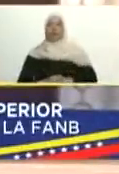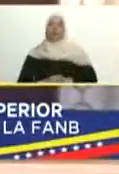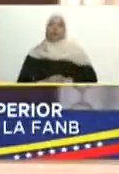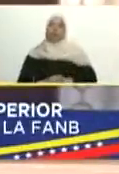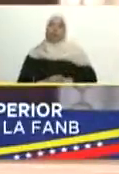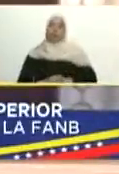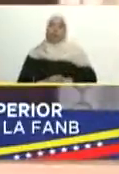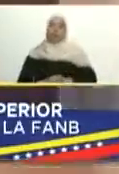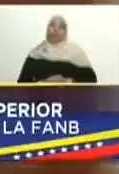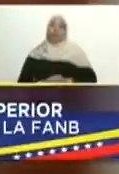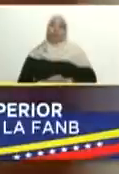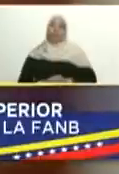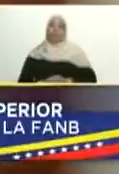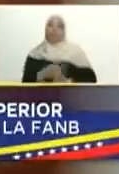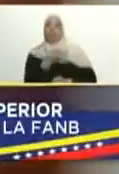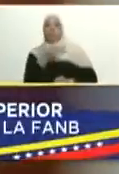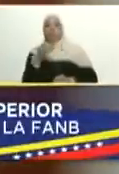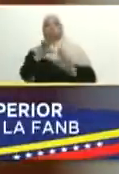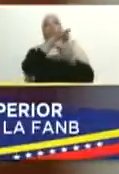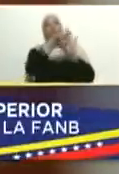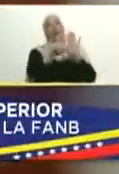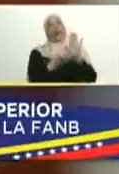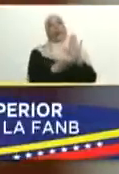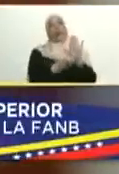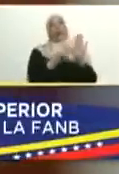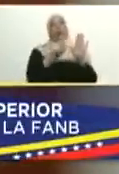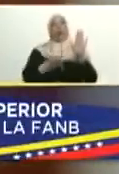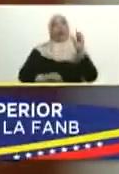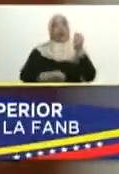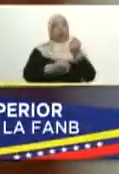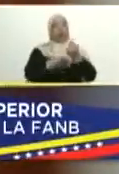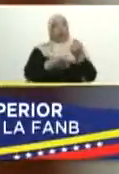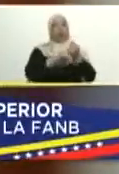Hemos cumplido de manera impecable con esta Constitución.